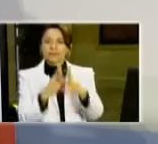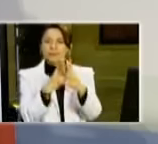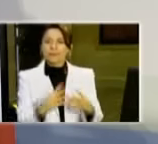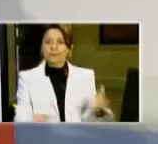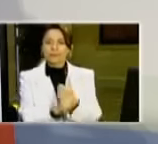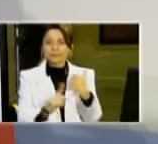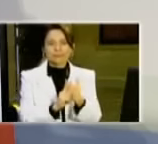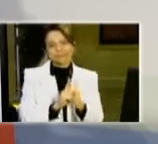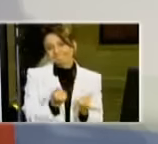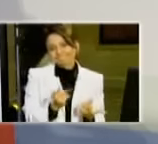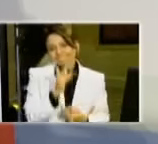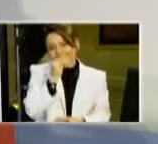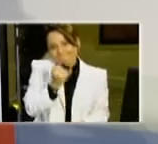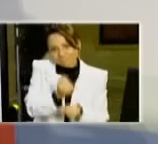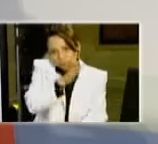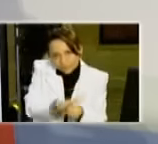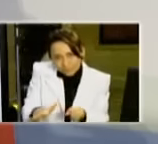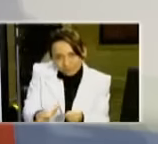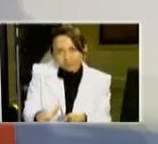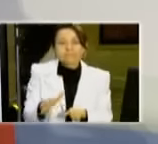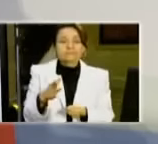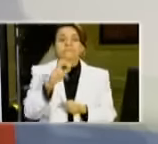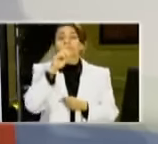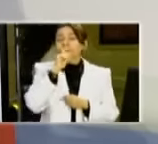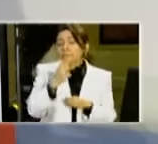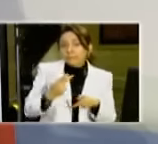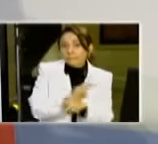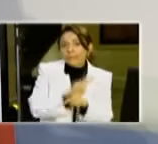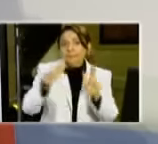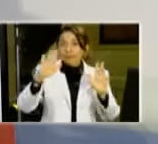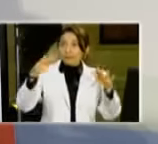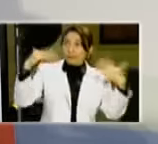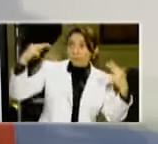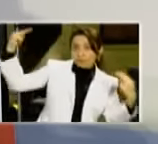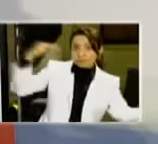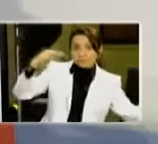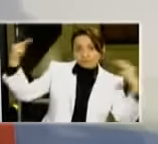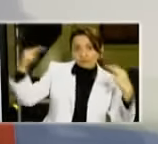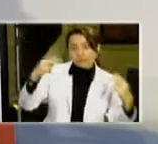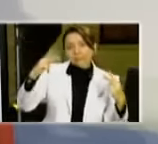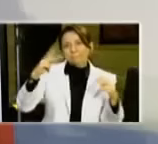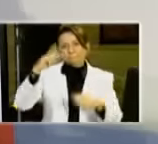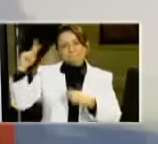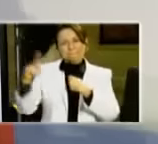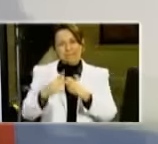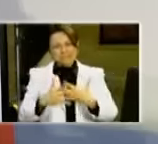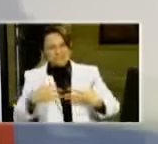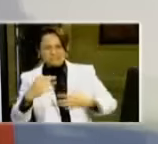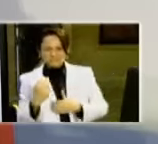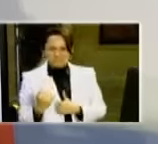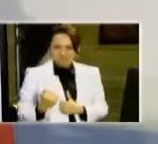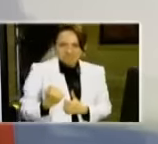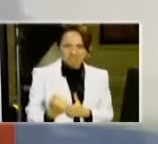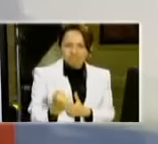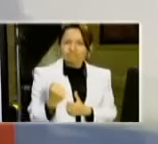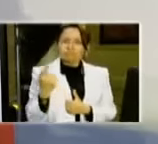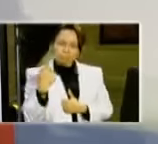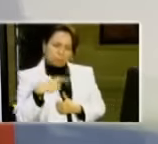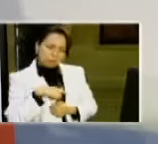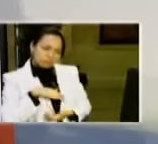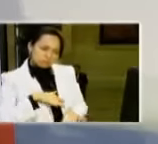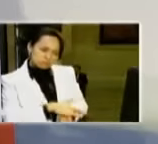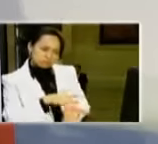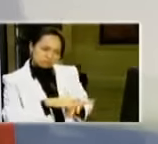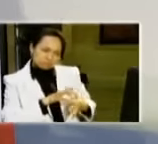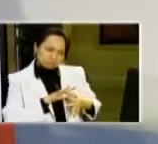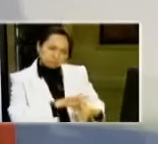aumentaron y la posibilidad de los países grandes, incluso de la única potencia global restante, de ejercer